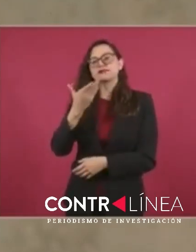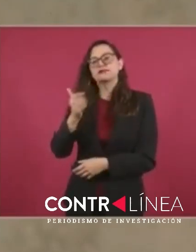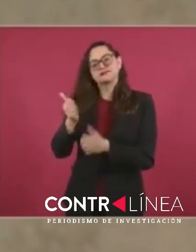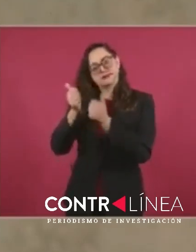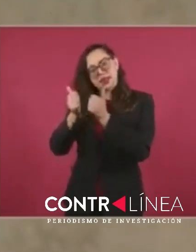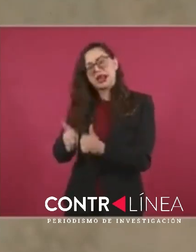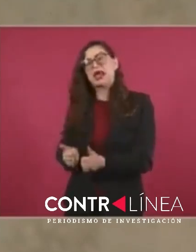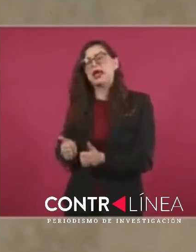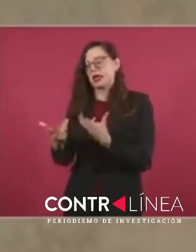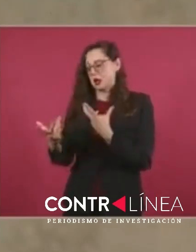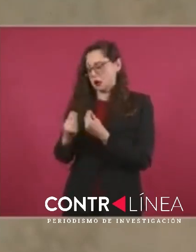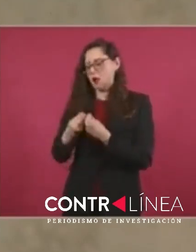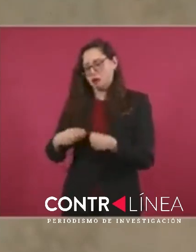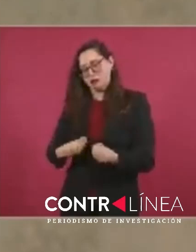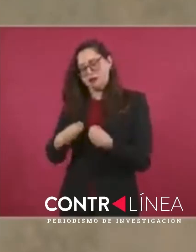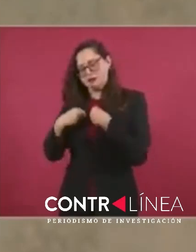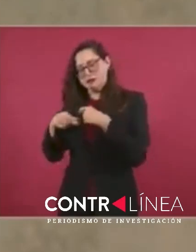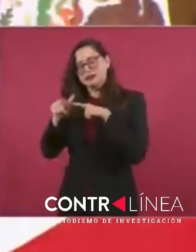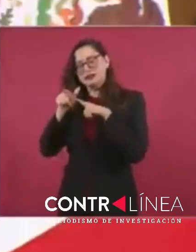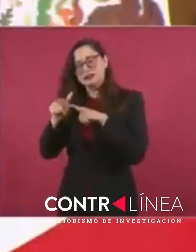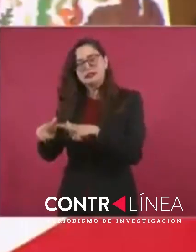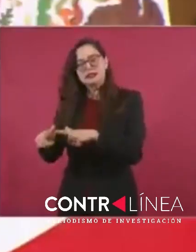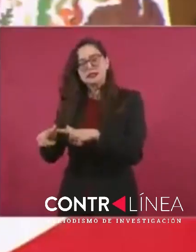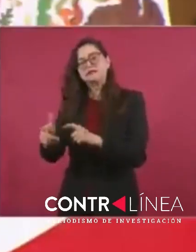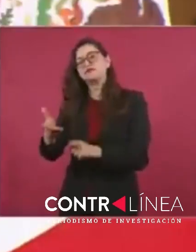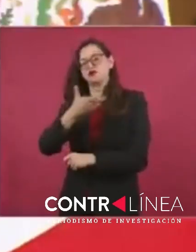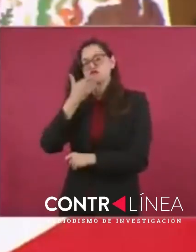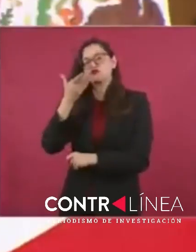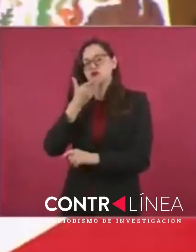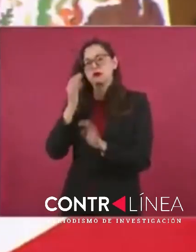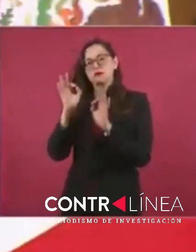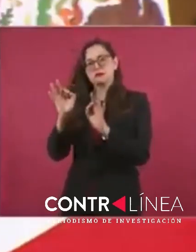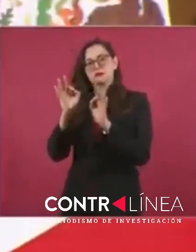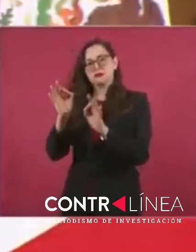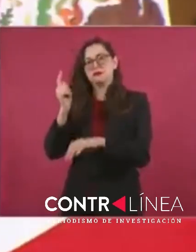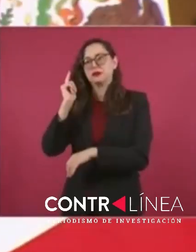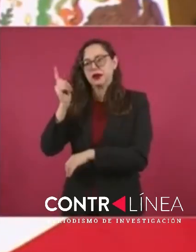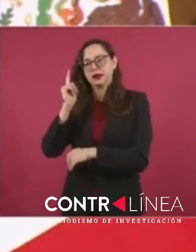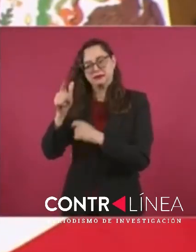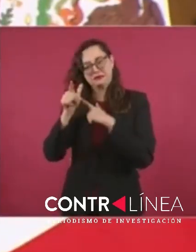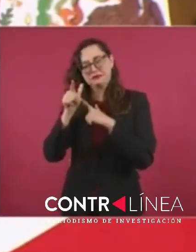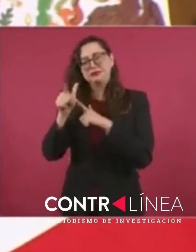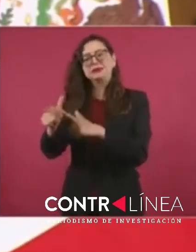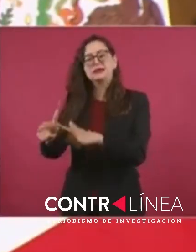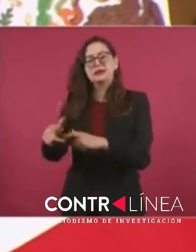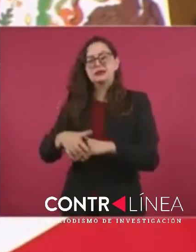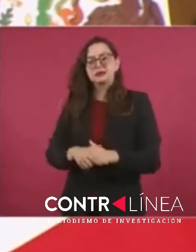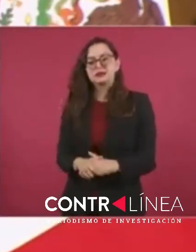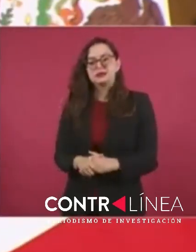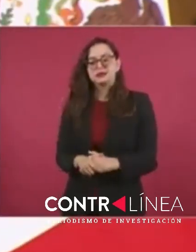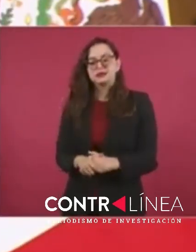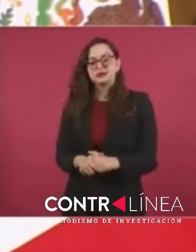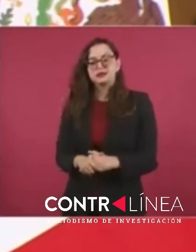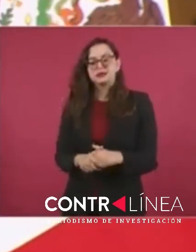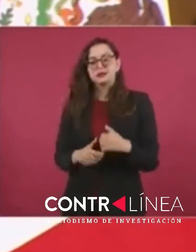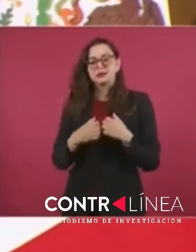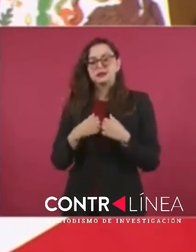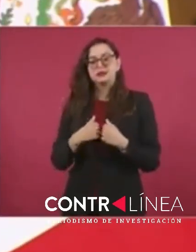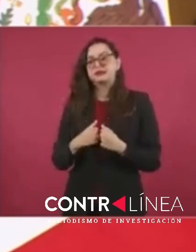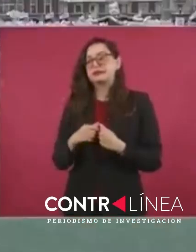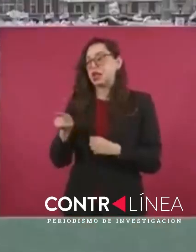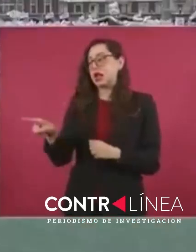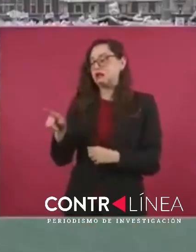con nosotros y ojalá y siga así, que no es de que ya son adolescentes